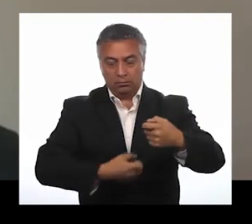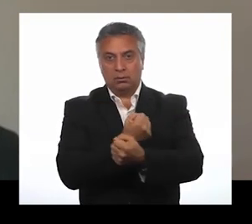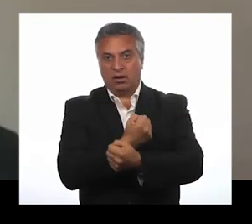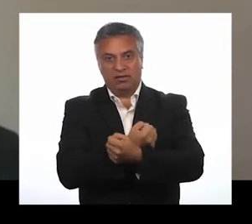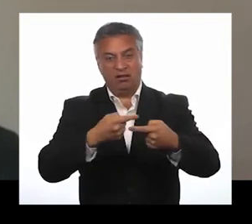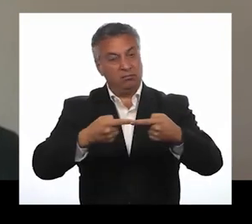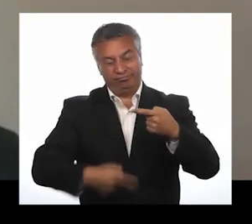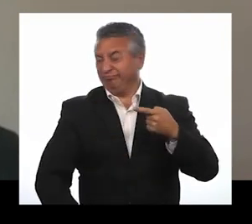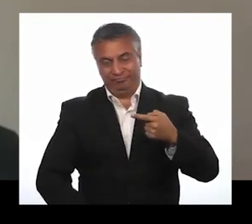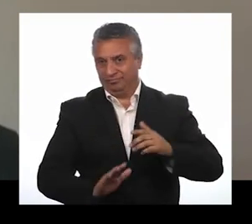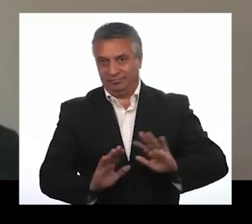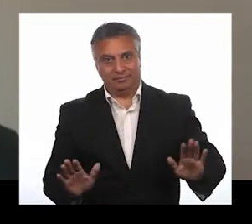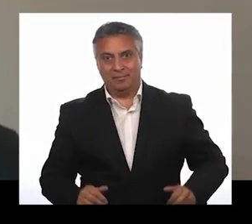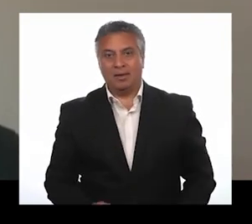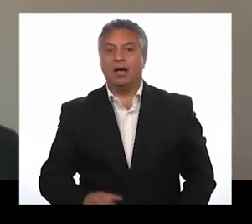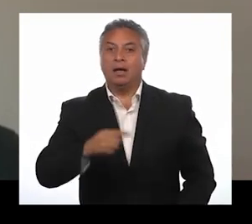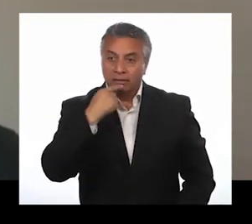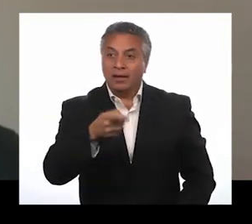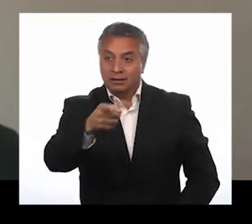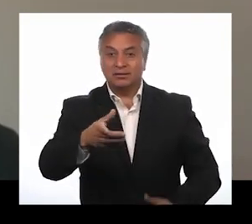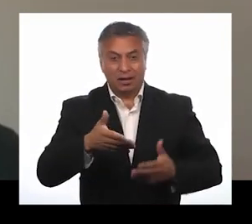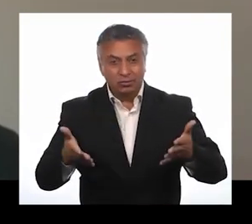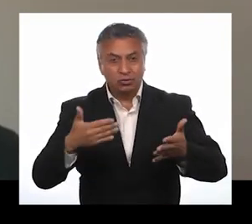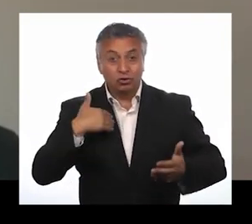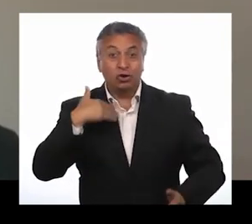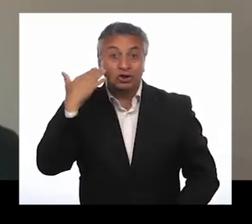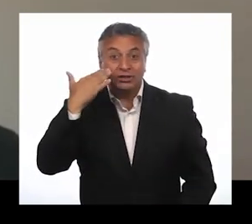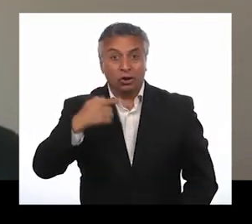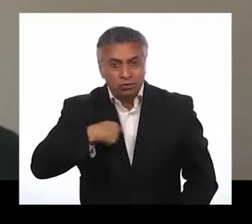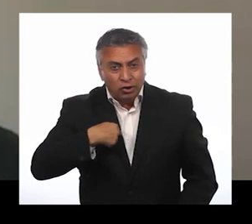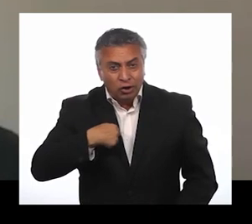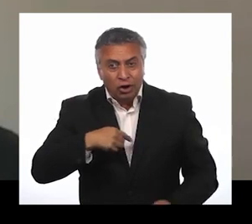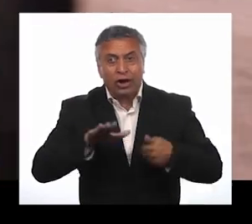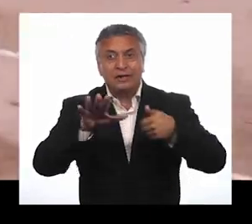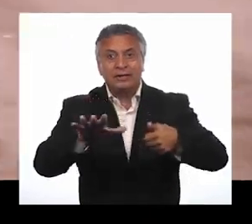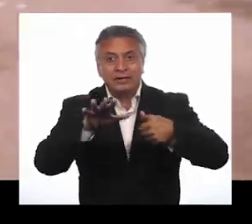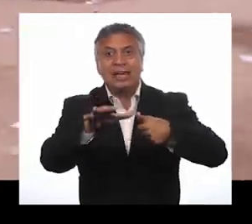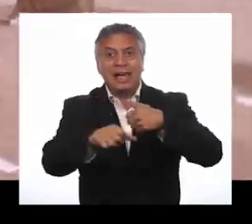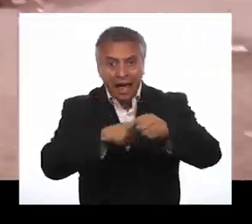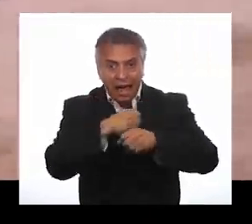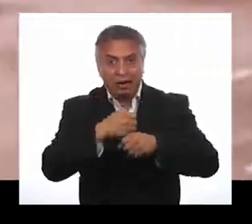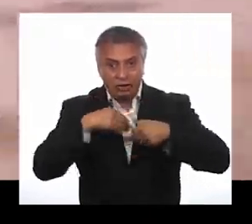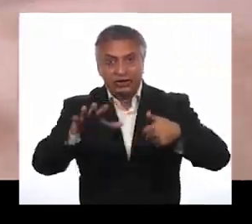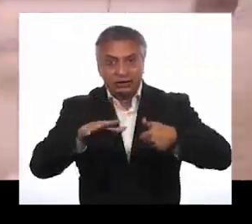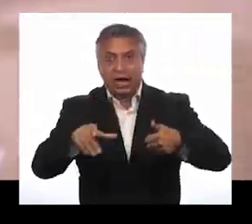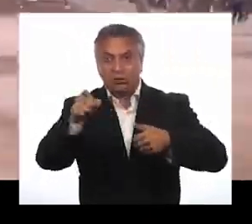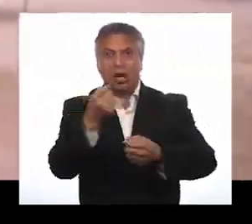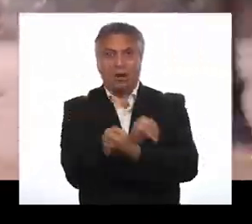actuar policial de Chile, y atacando a niños, yo en ese tiempo tenía 16 años.